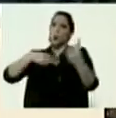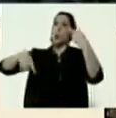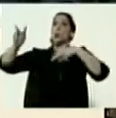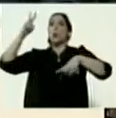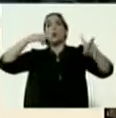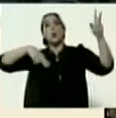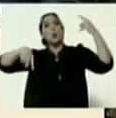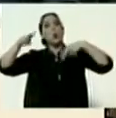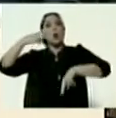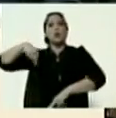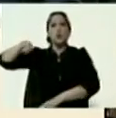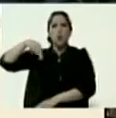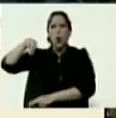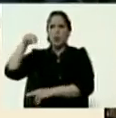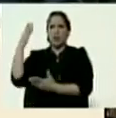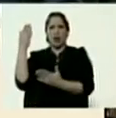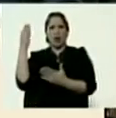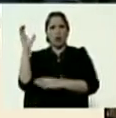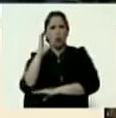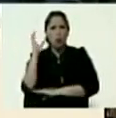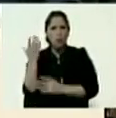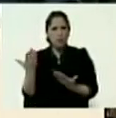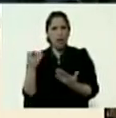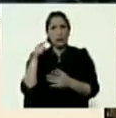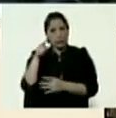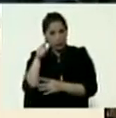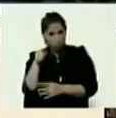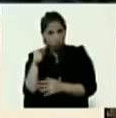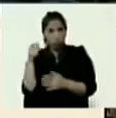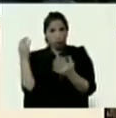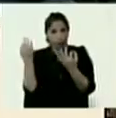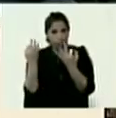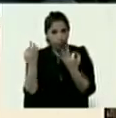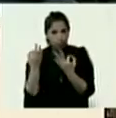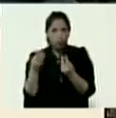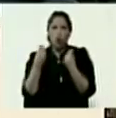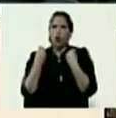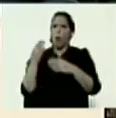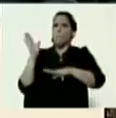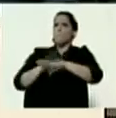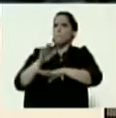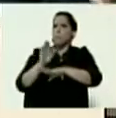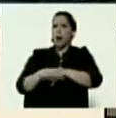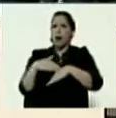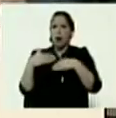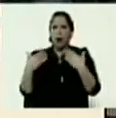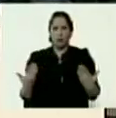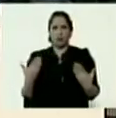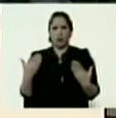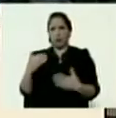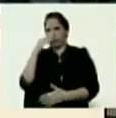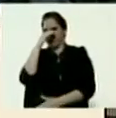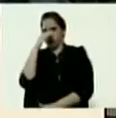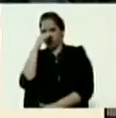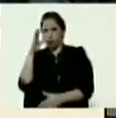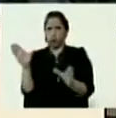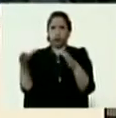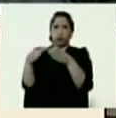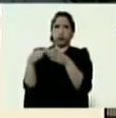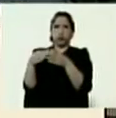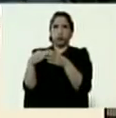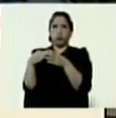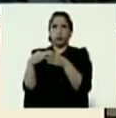libremente en el norte de Santander? Si es así, ¿cómo ocurre que un paramilitar,